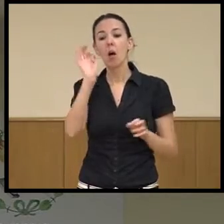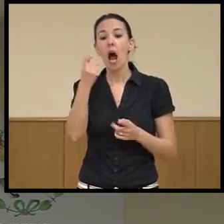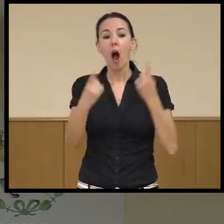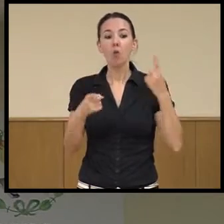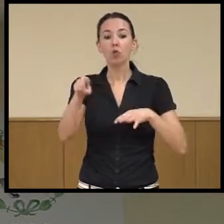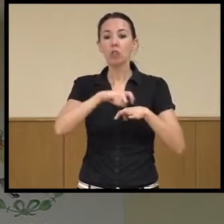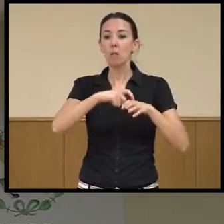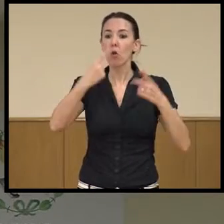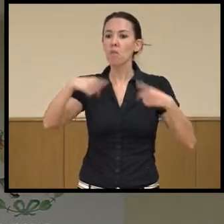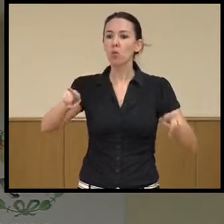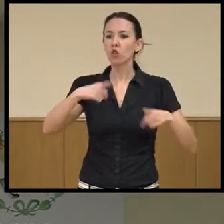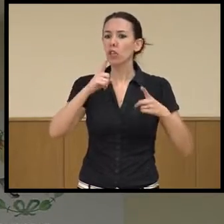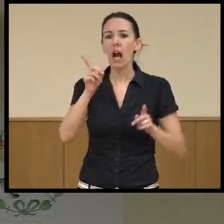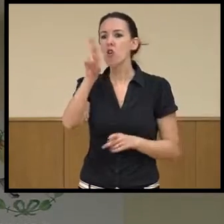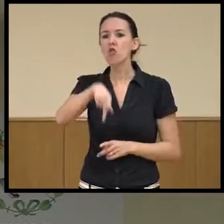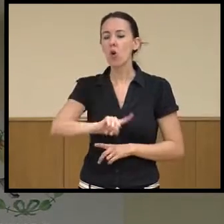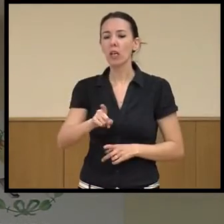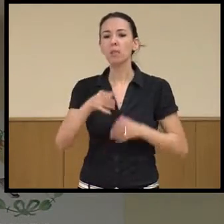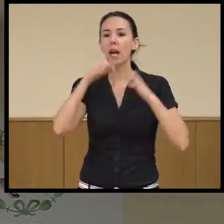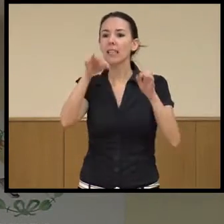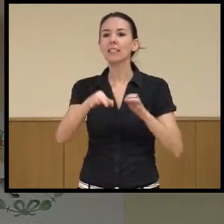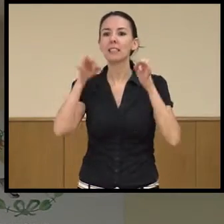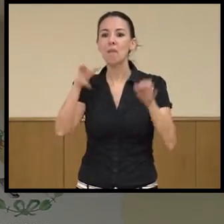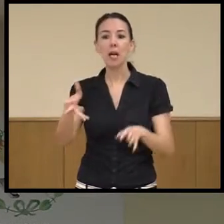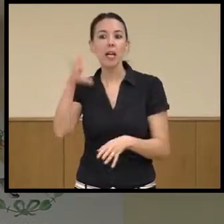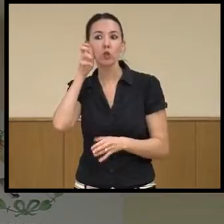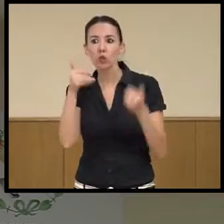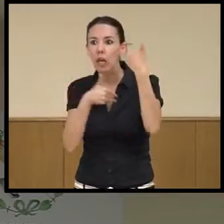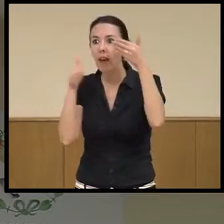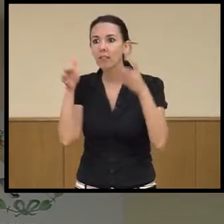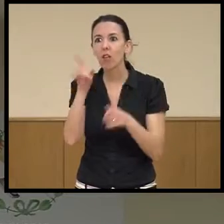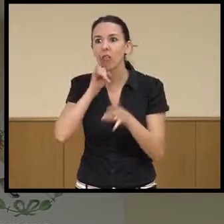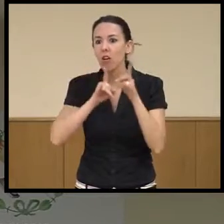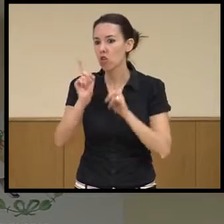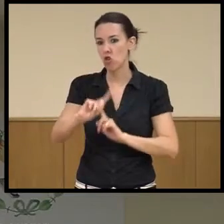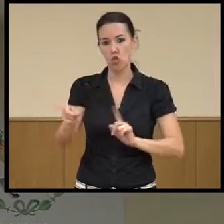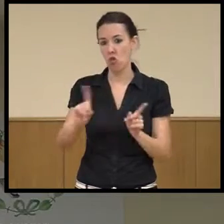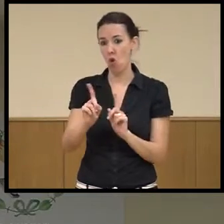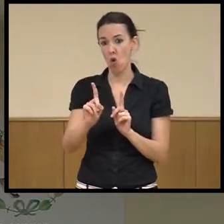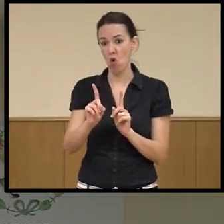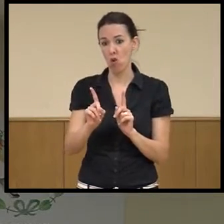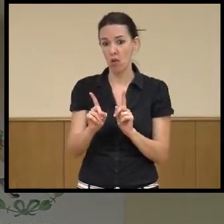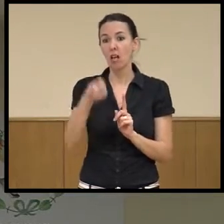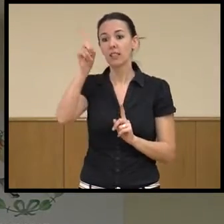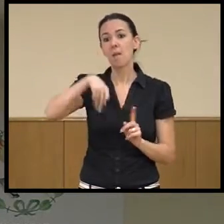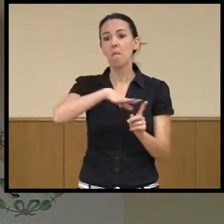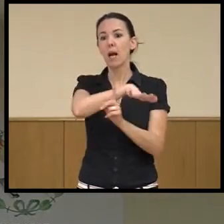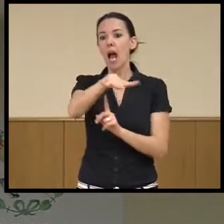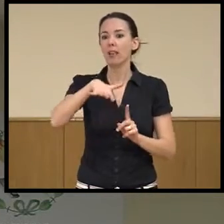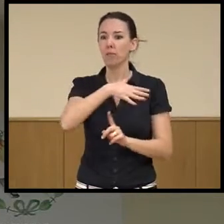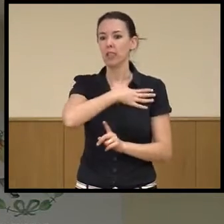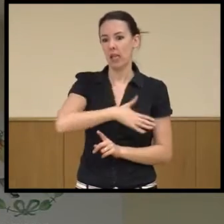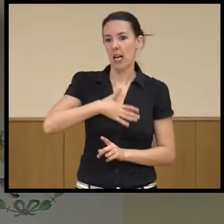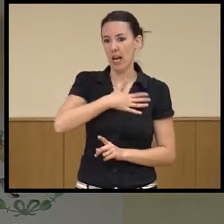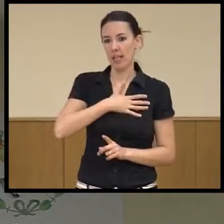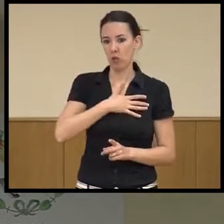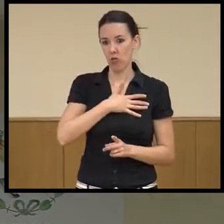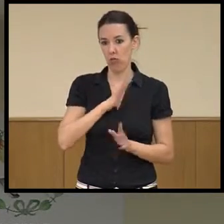de música no estaba concebida para ser siempre escuchada con atención, sino ante todo para crear un ambiente grato y